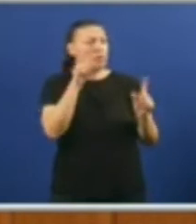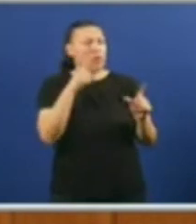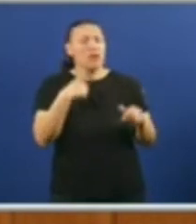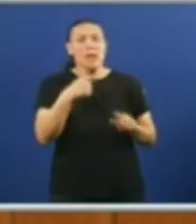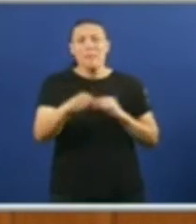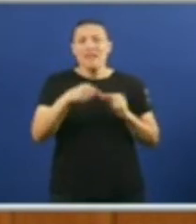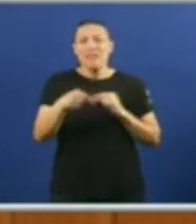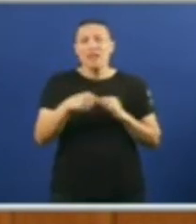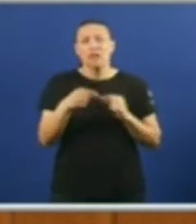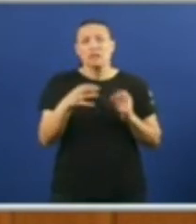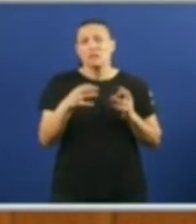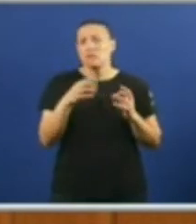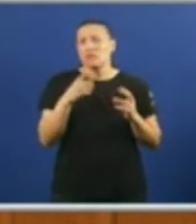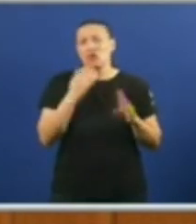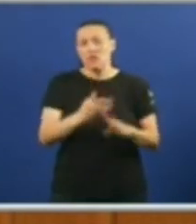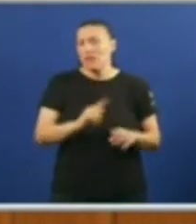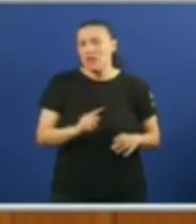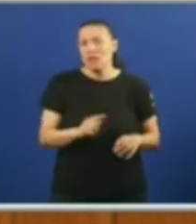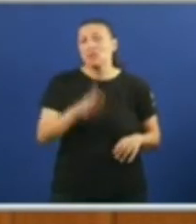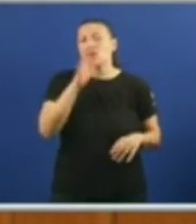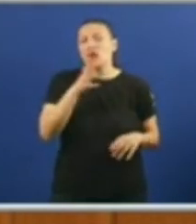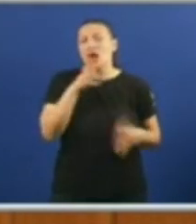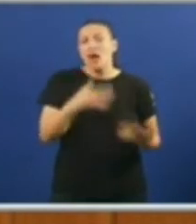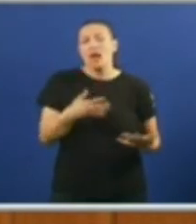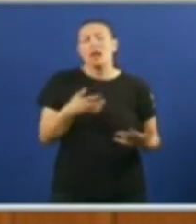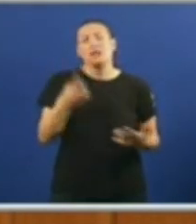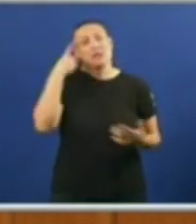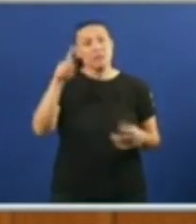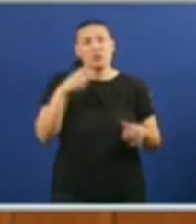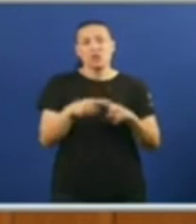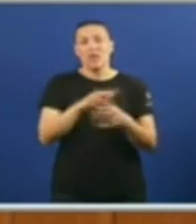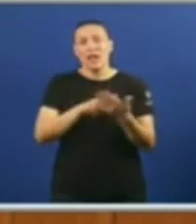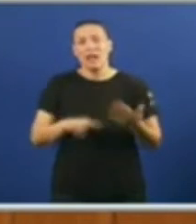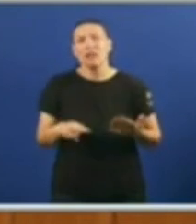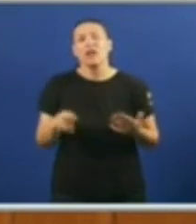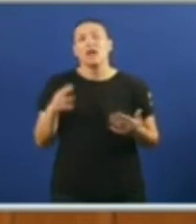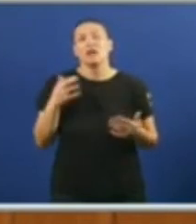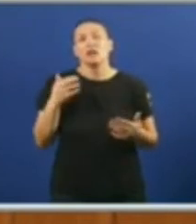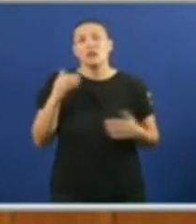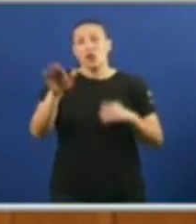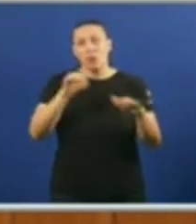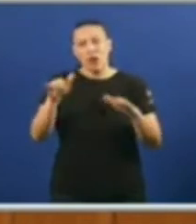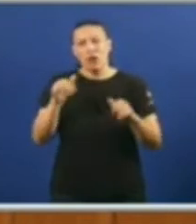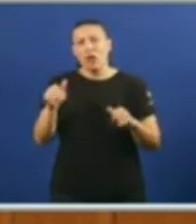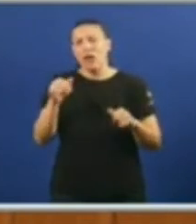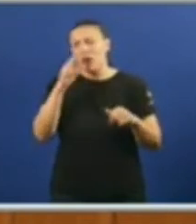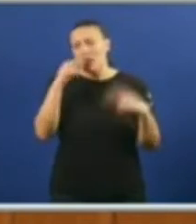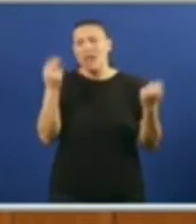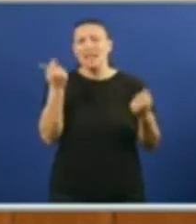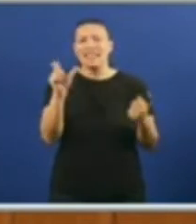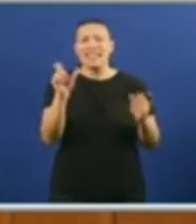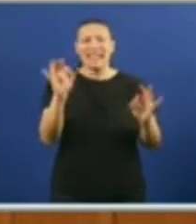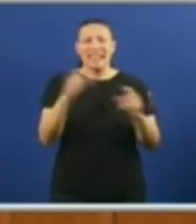medidas que se adoptan siguen a ser insuficientes. Hoxe sabemos que a Xunta de Galiza sigue sin ter publicado o ticket